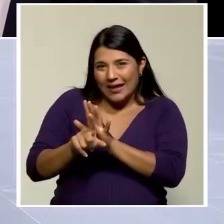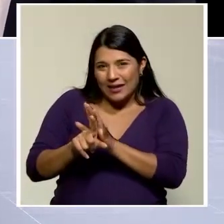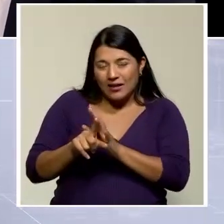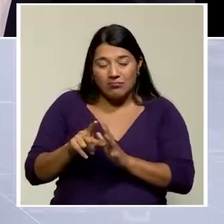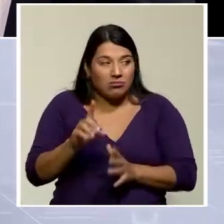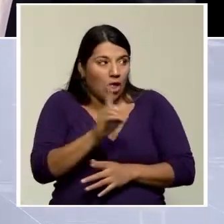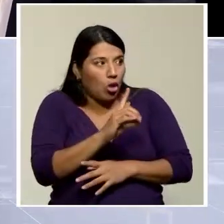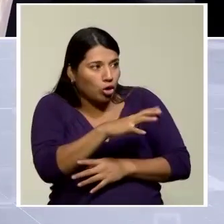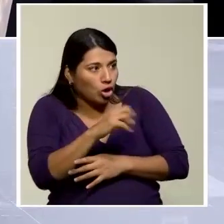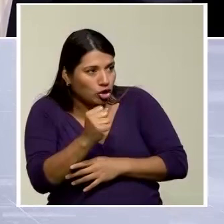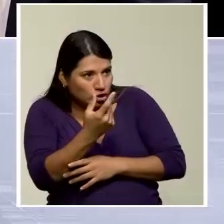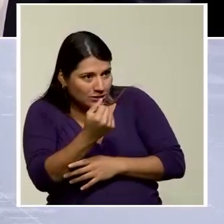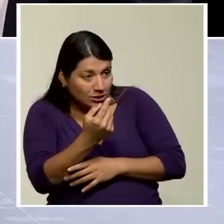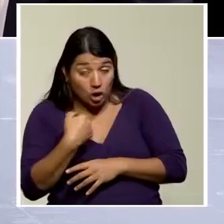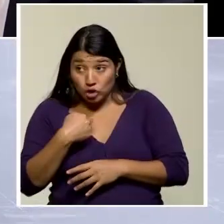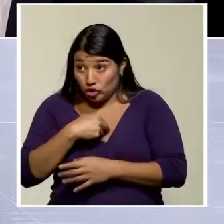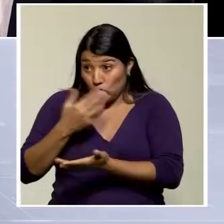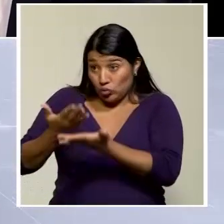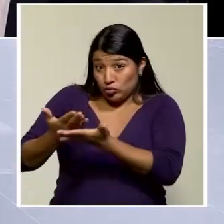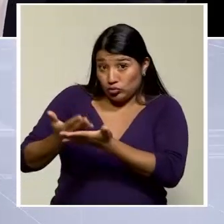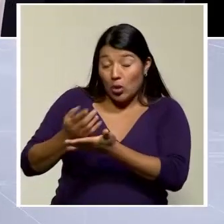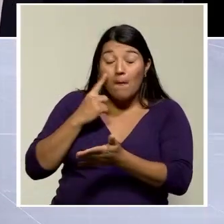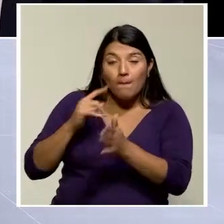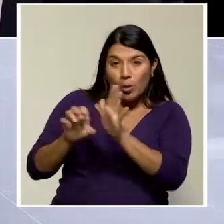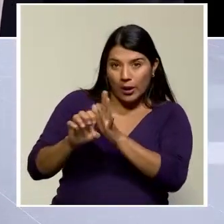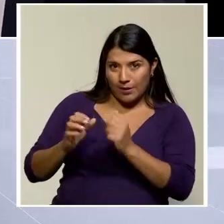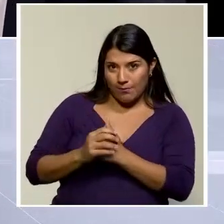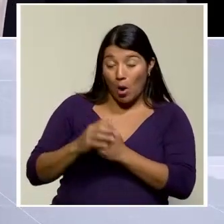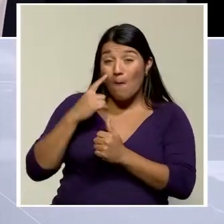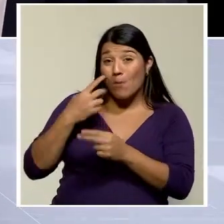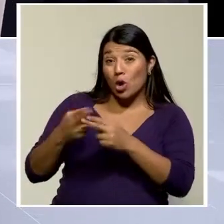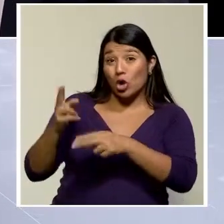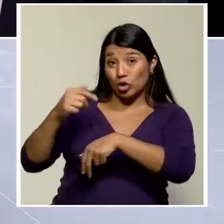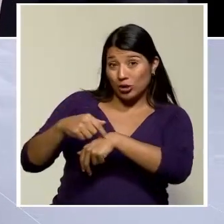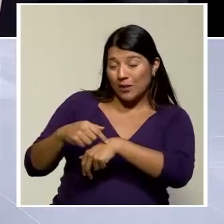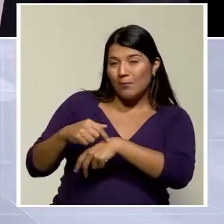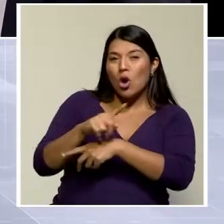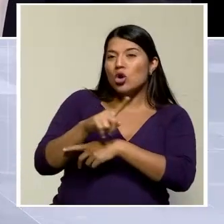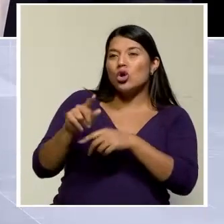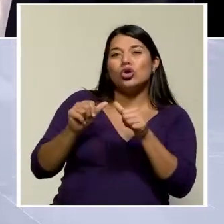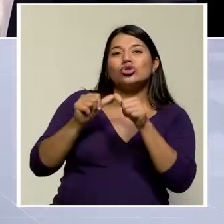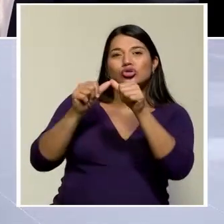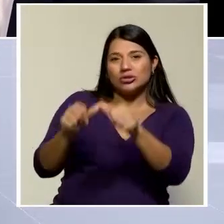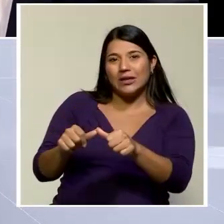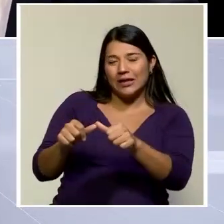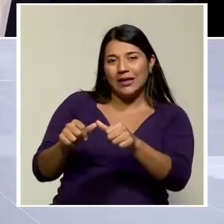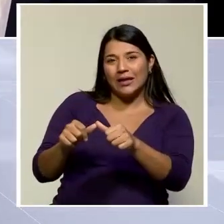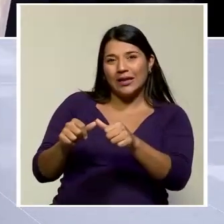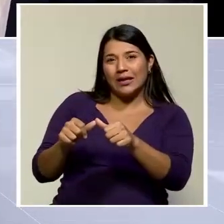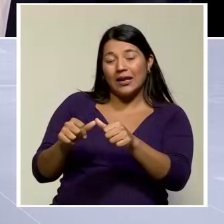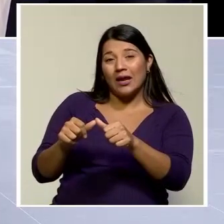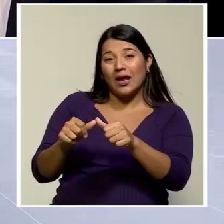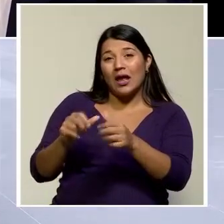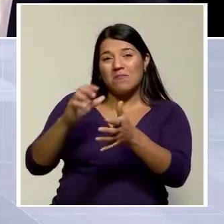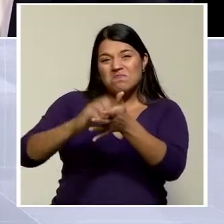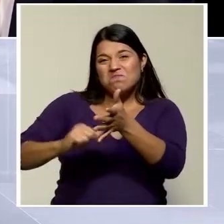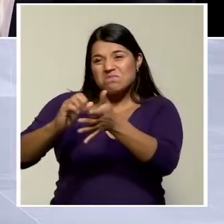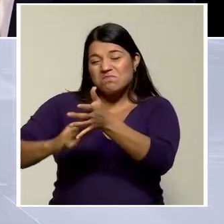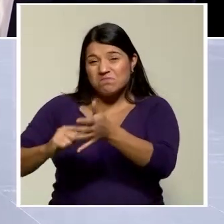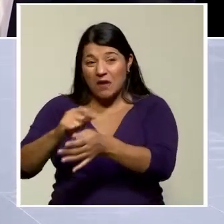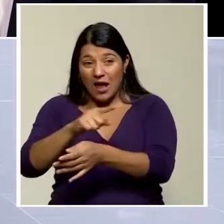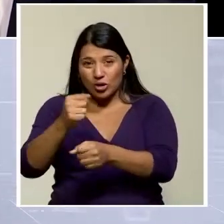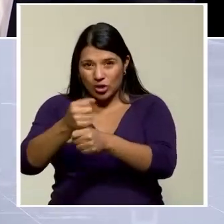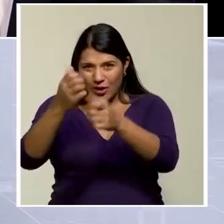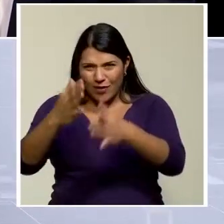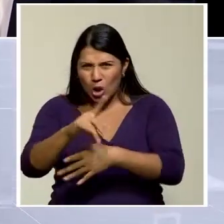sacado la plata? Nosotros propusimos, por ejemplo, que temporalmente, en vez de seguir cargando a la clase trabajadora, temporalmente se hiciera